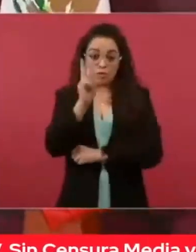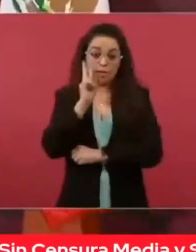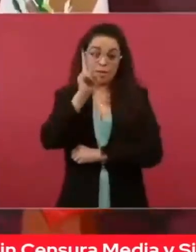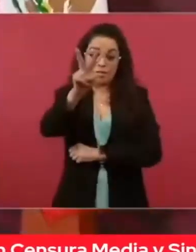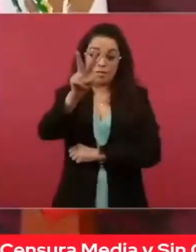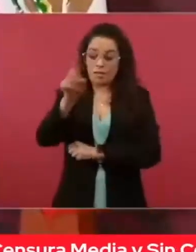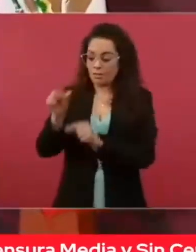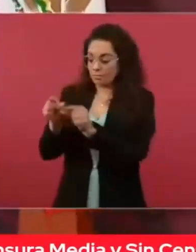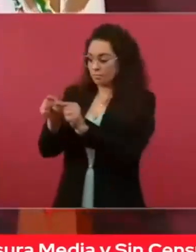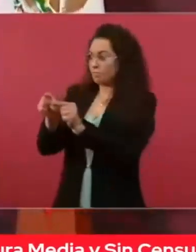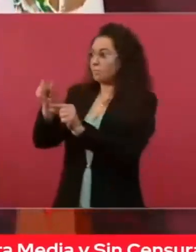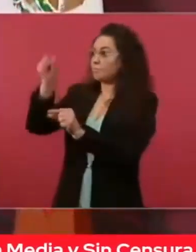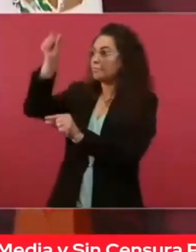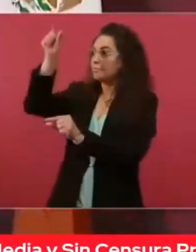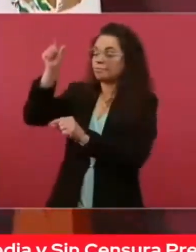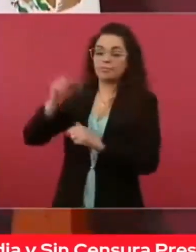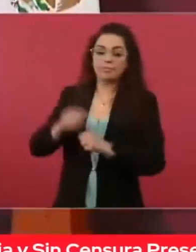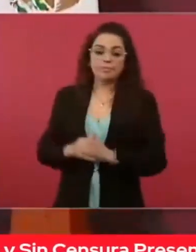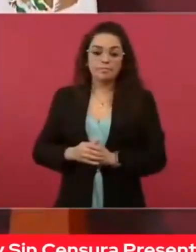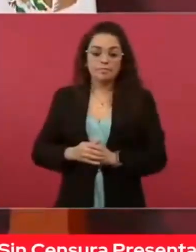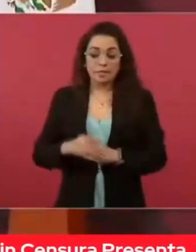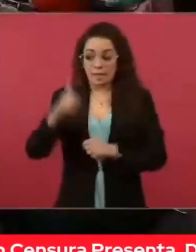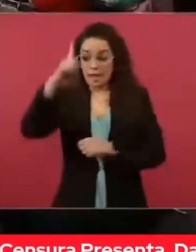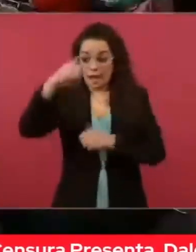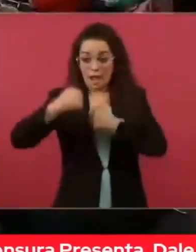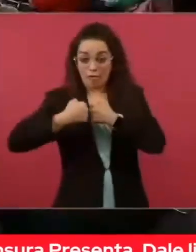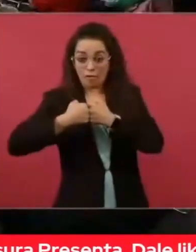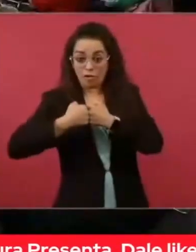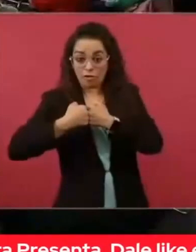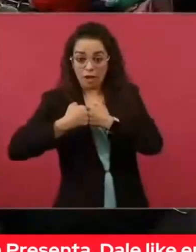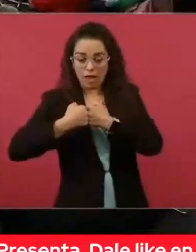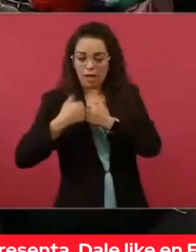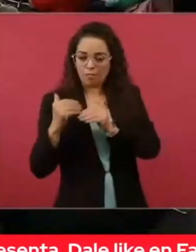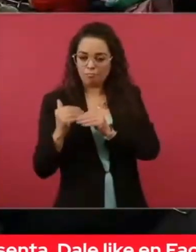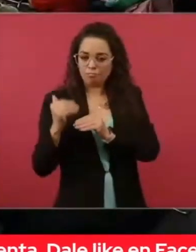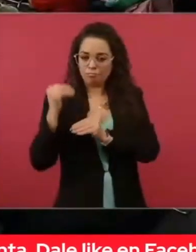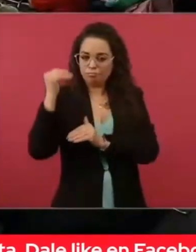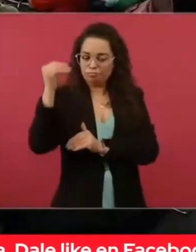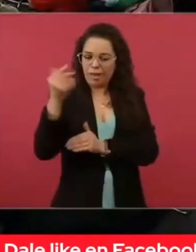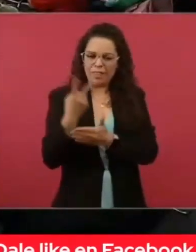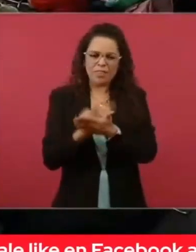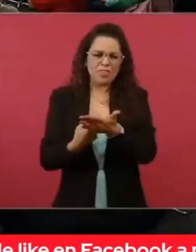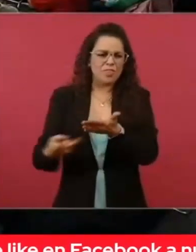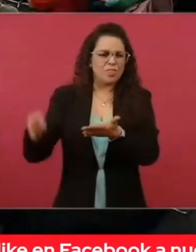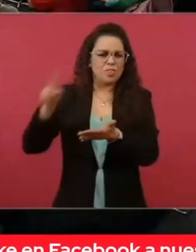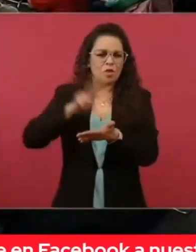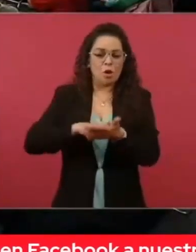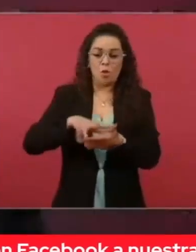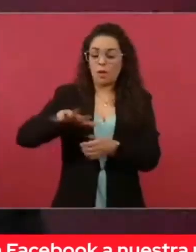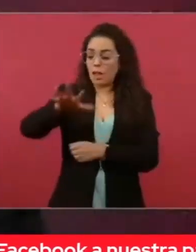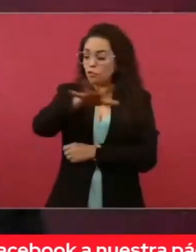sido mayor, el doble, en toda la zona fronteriza.